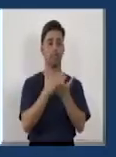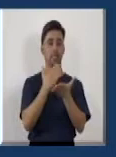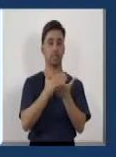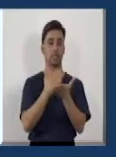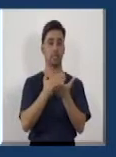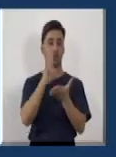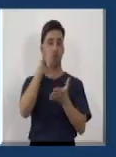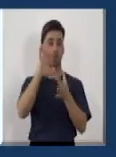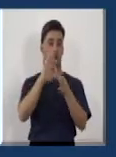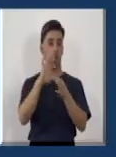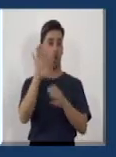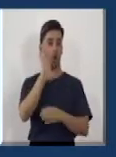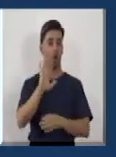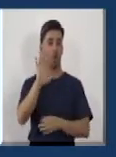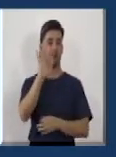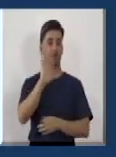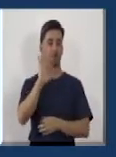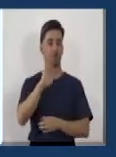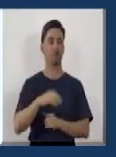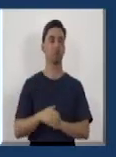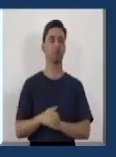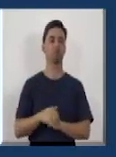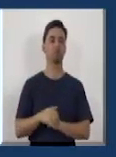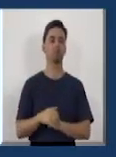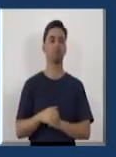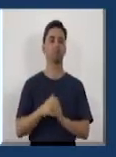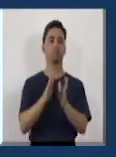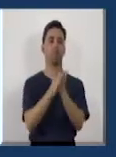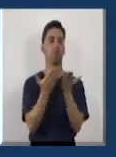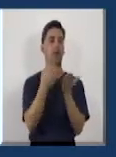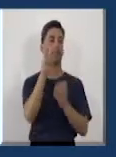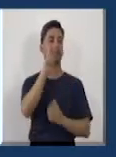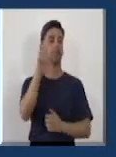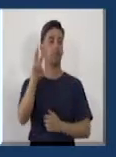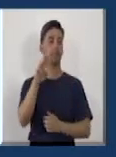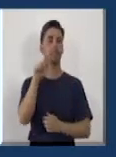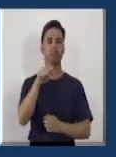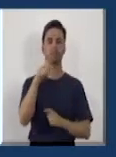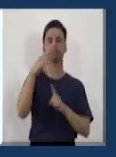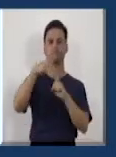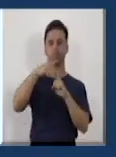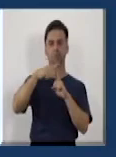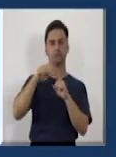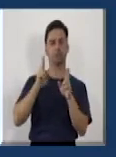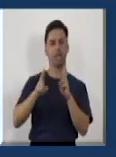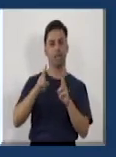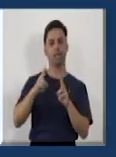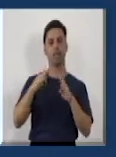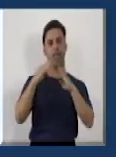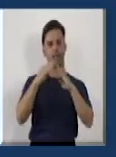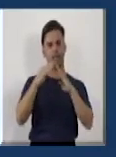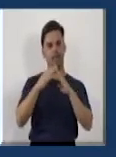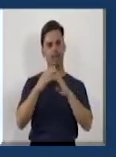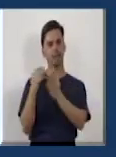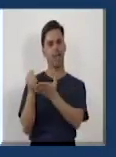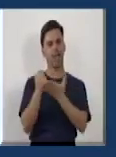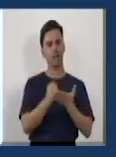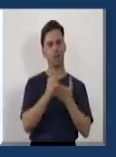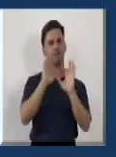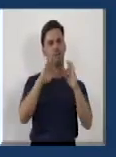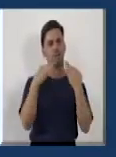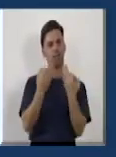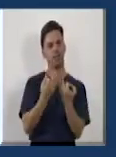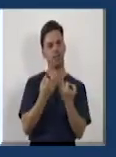página 33, también se las recomendamos hacer en casa con la ayuda de sus familiares. ¿Qué hay que hacer? Que tenemos que